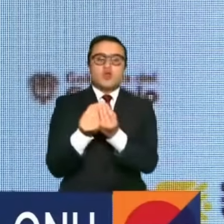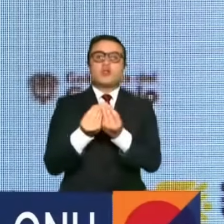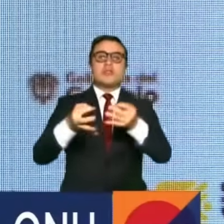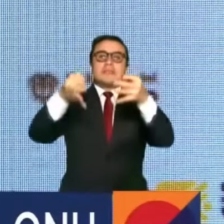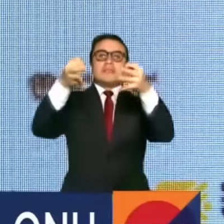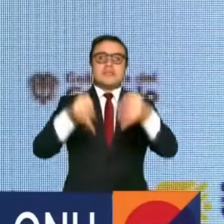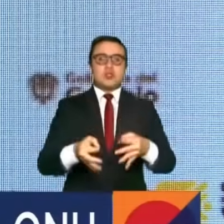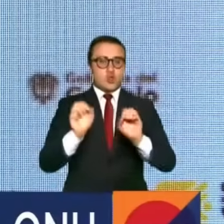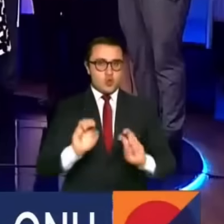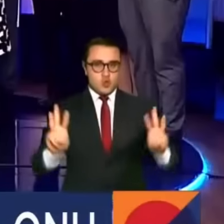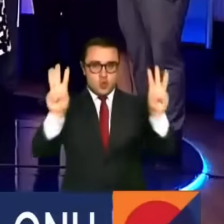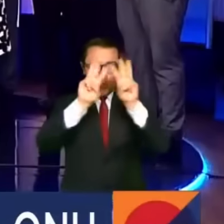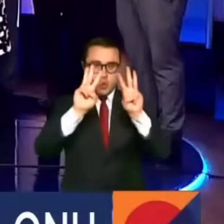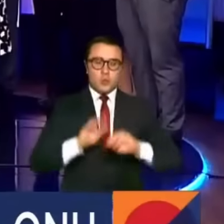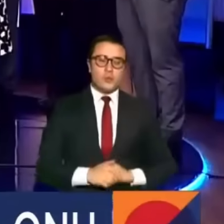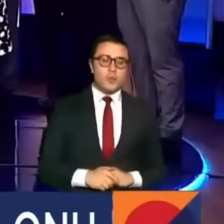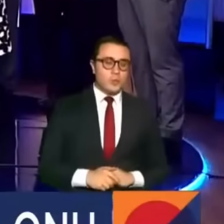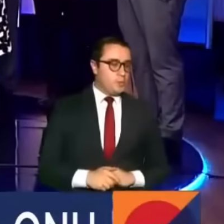de Naciones Unidas.